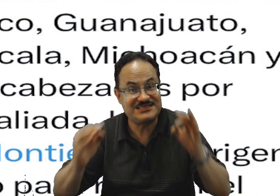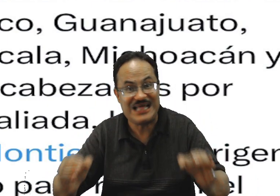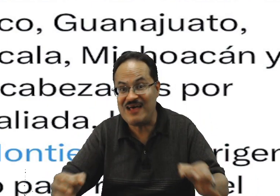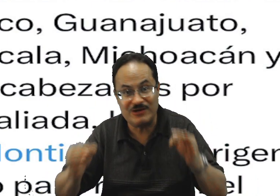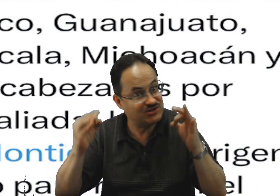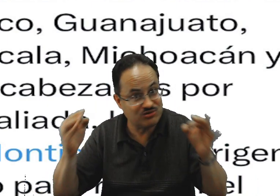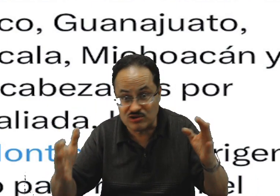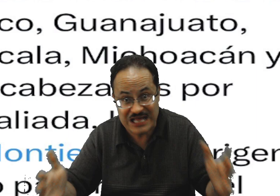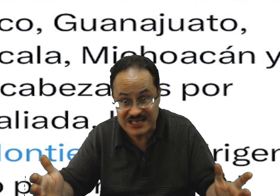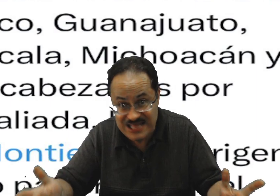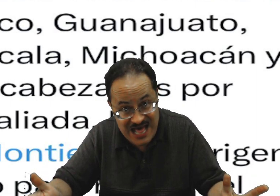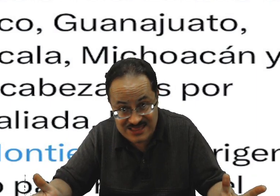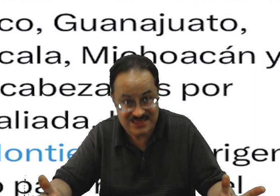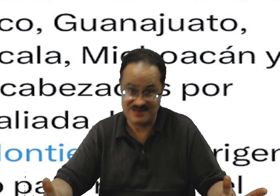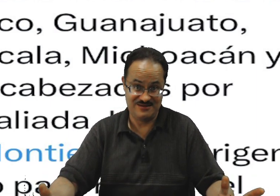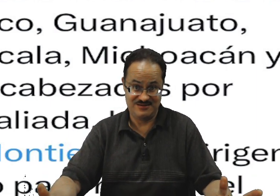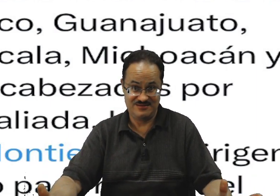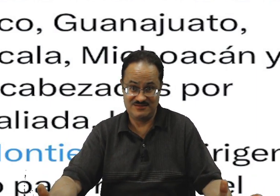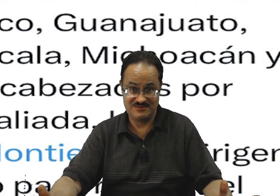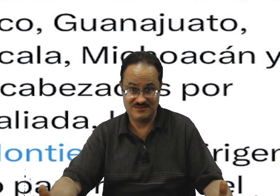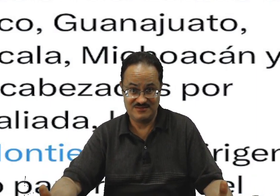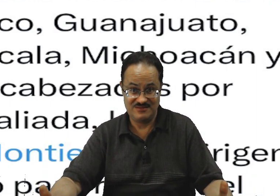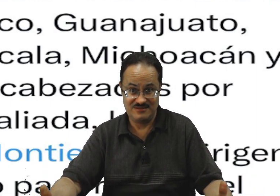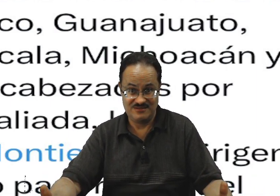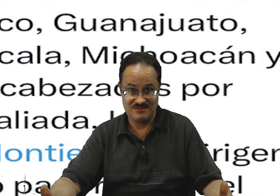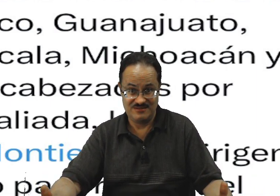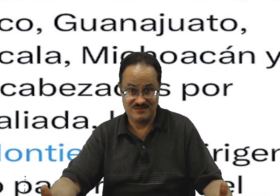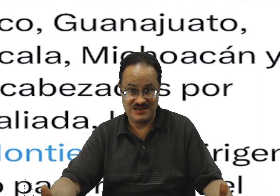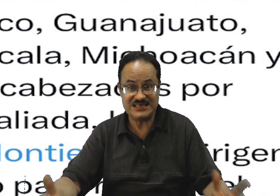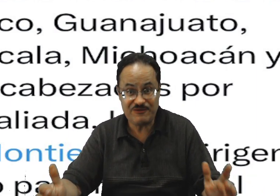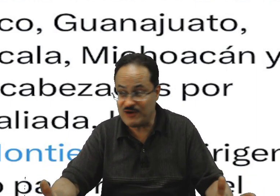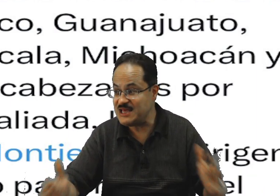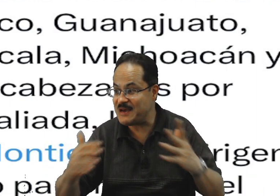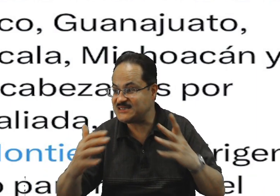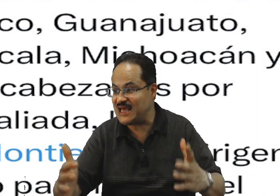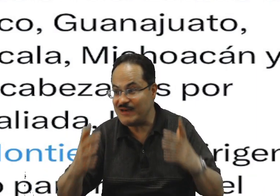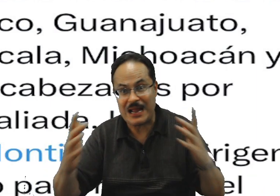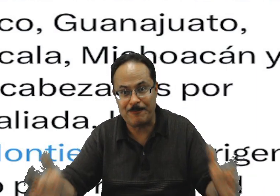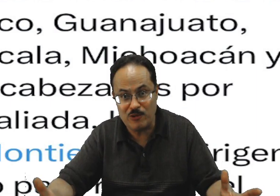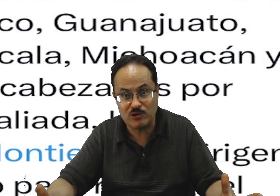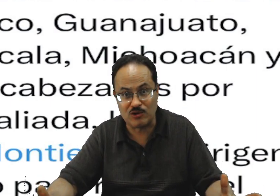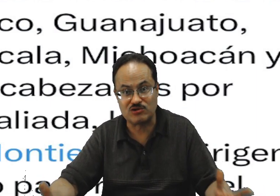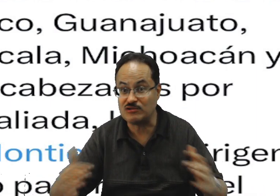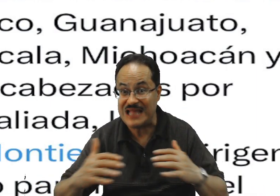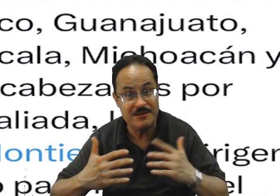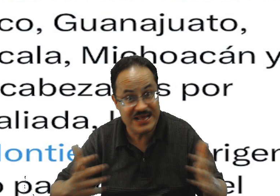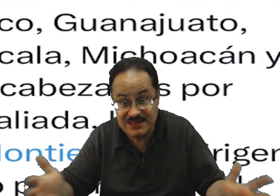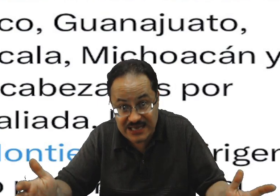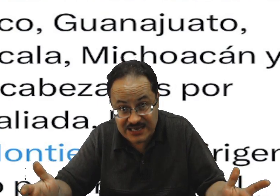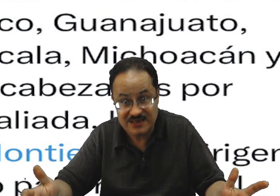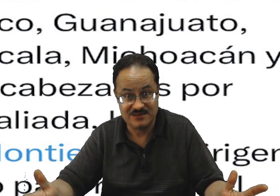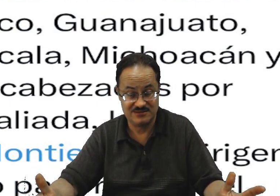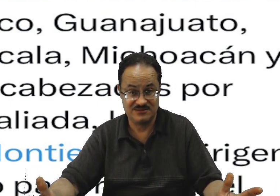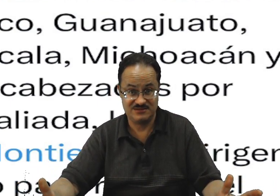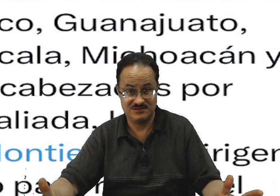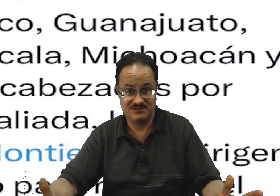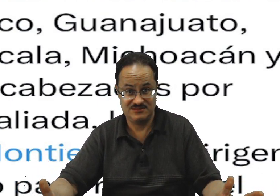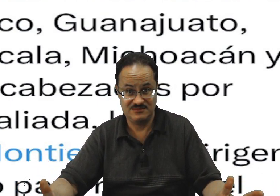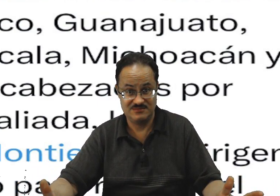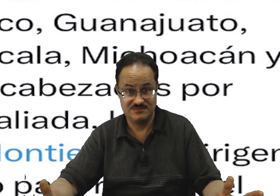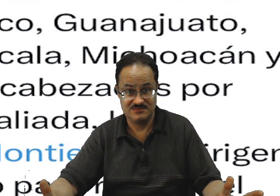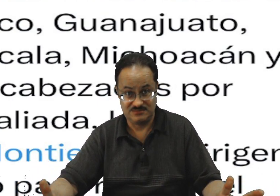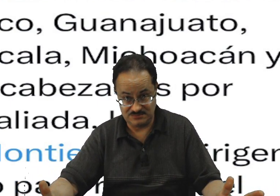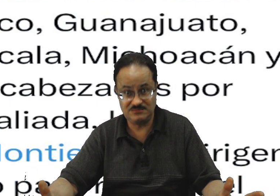devastado en su totalidad así fue devastado Acapulco totalmente